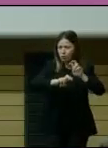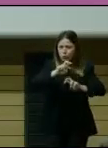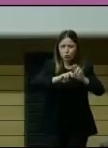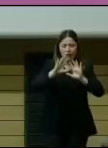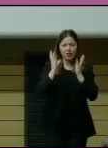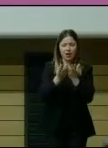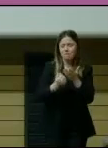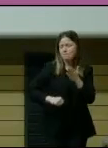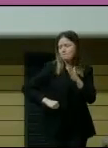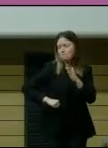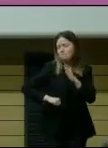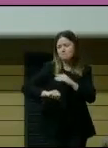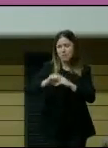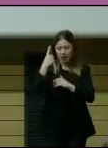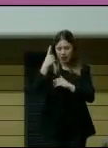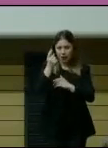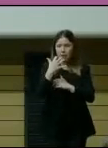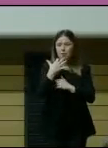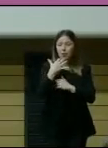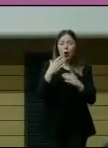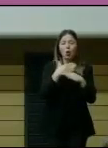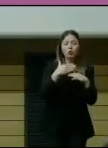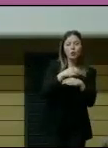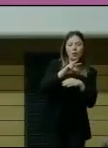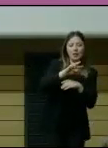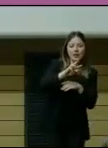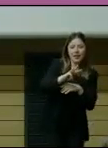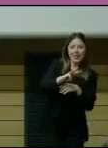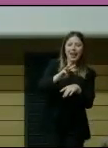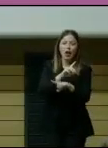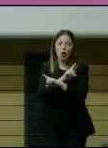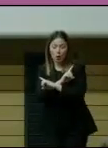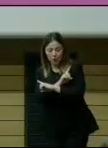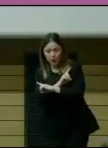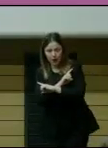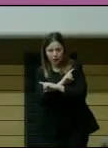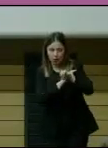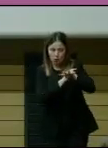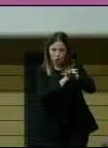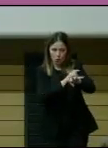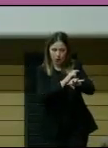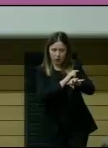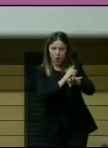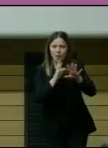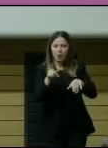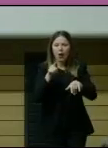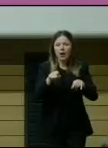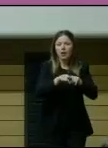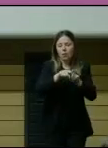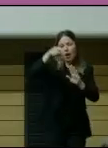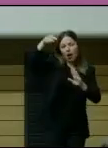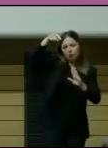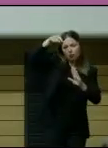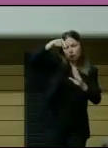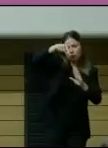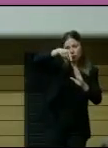en Internet. Luego hay 2 momentos más, en octubre del 23 y la otra en noviembre, pero imaginad, luego a partir de entonces sí que va decayendo, y